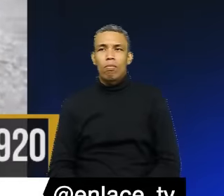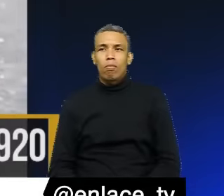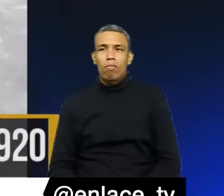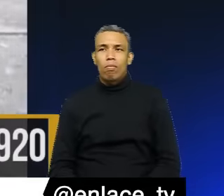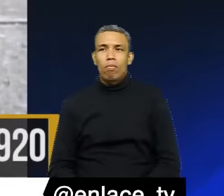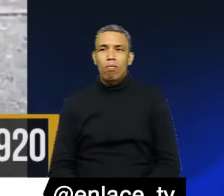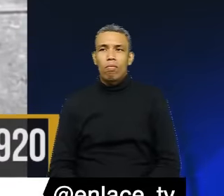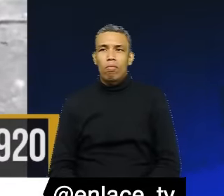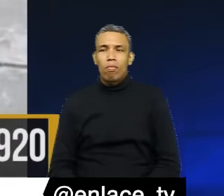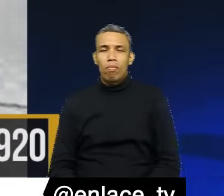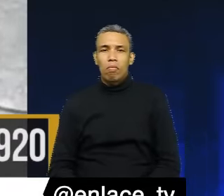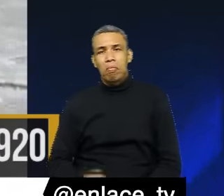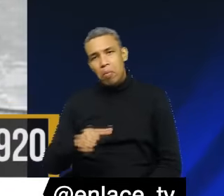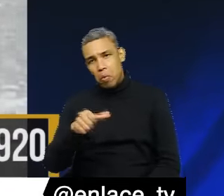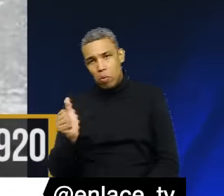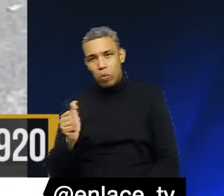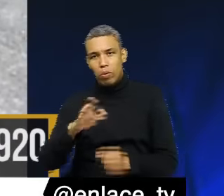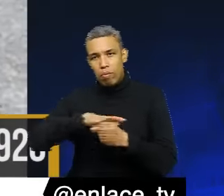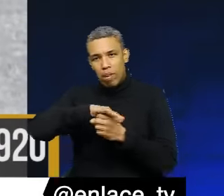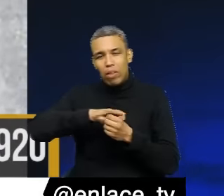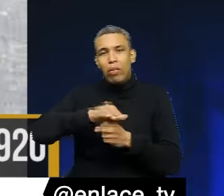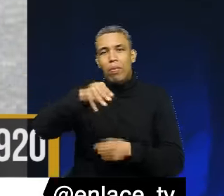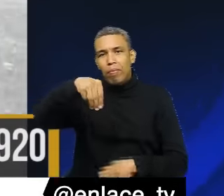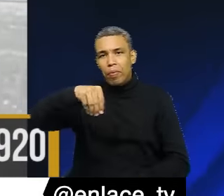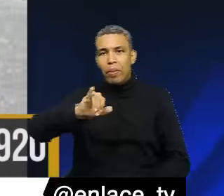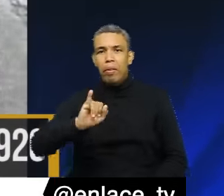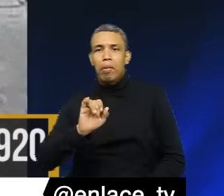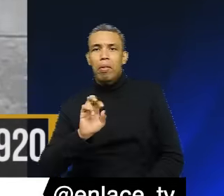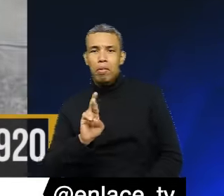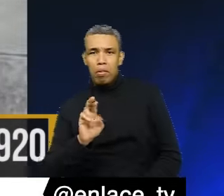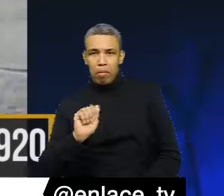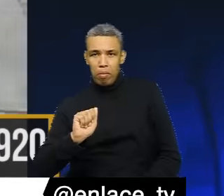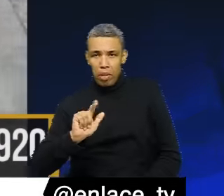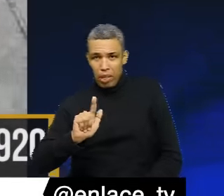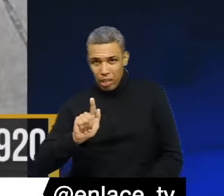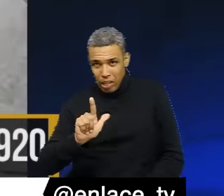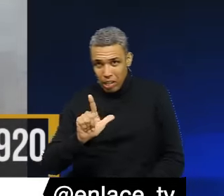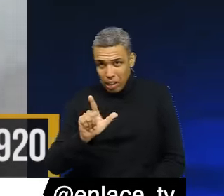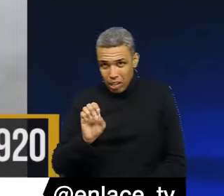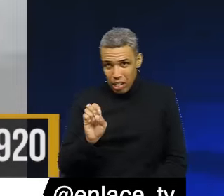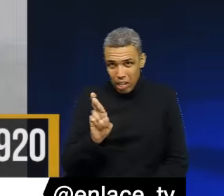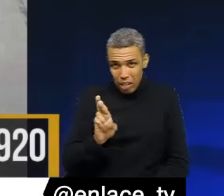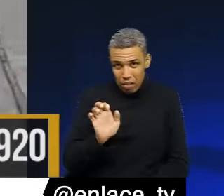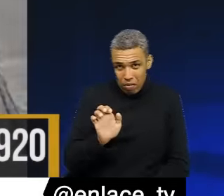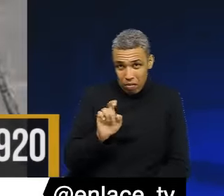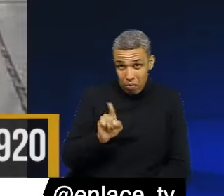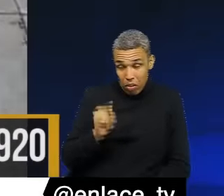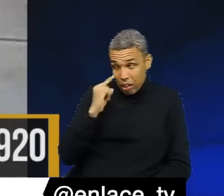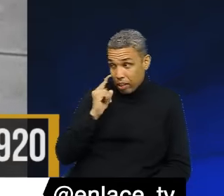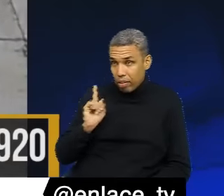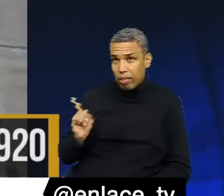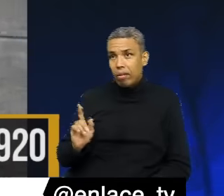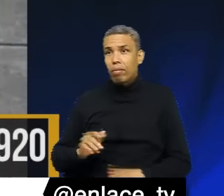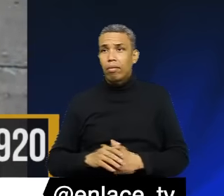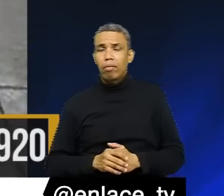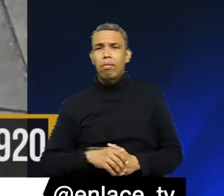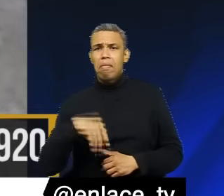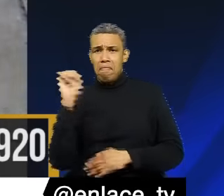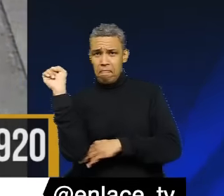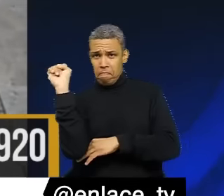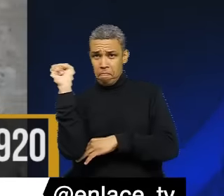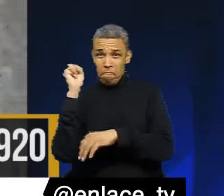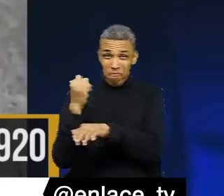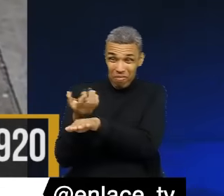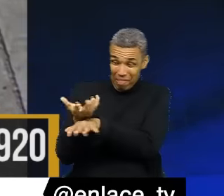Otro reportero ciudadano en el barrio Miraflores da a conocer este video. Menciona que el dueño de la volqueta la ubicó diagonal a